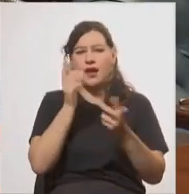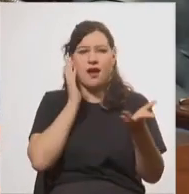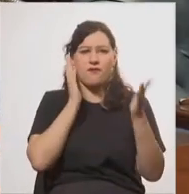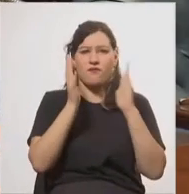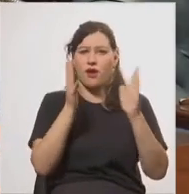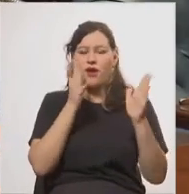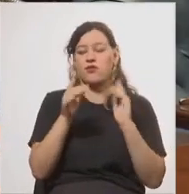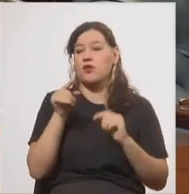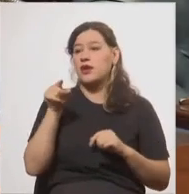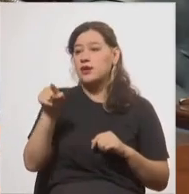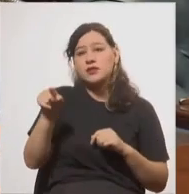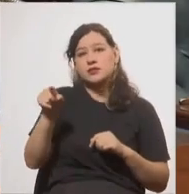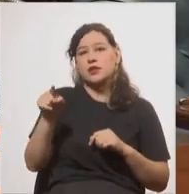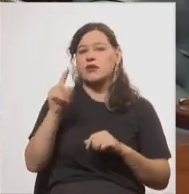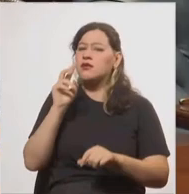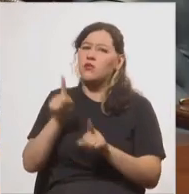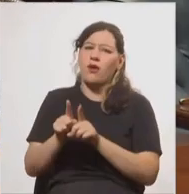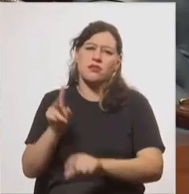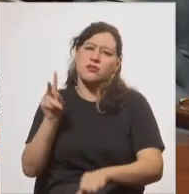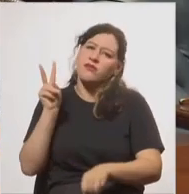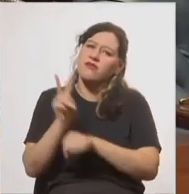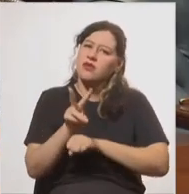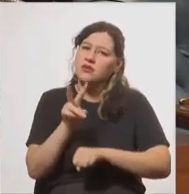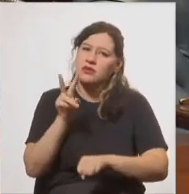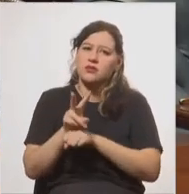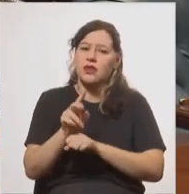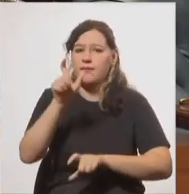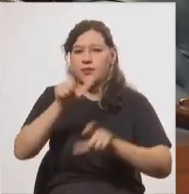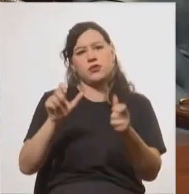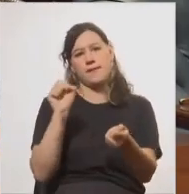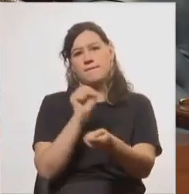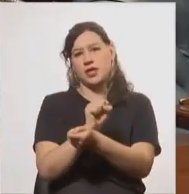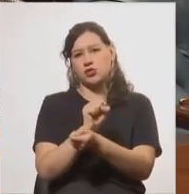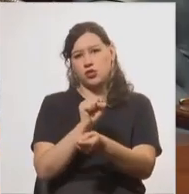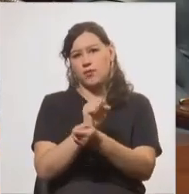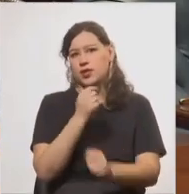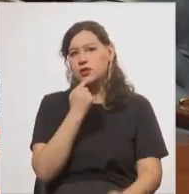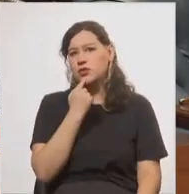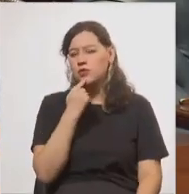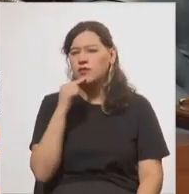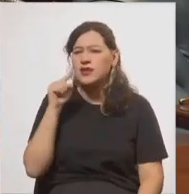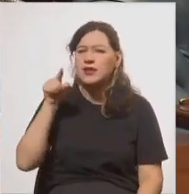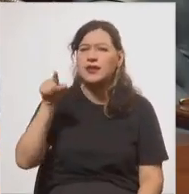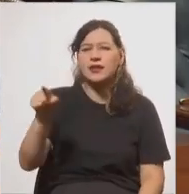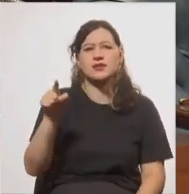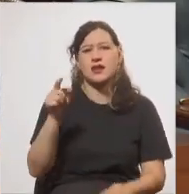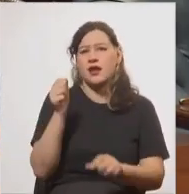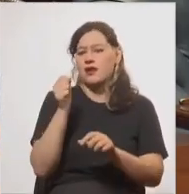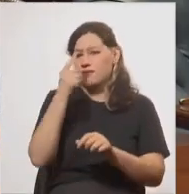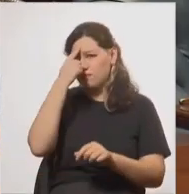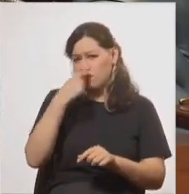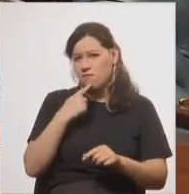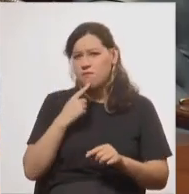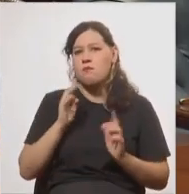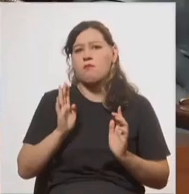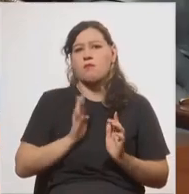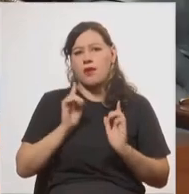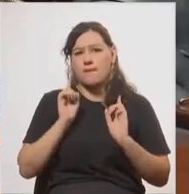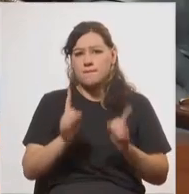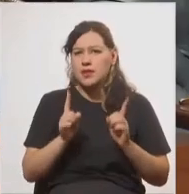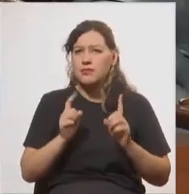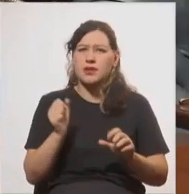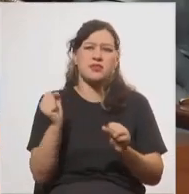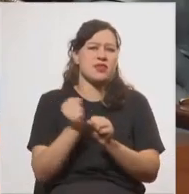se convirtió en una defensora fundamental de presos políticos. Se dedicó entonces como profesional solvente con todas